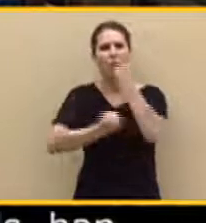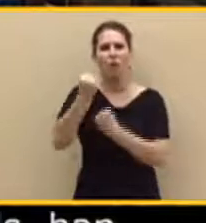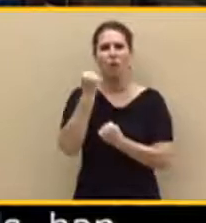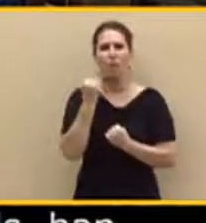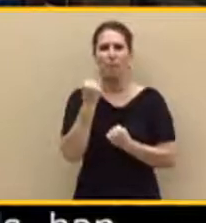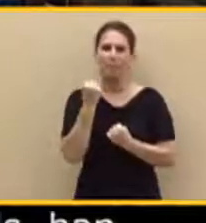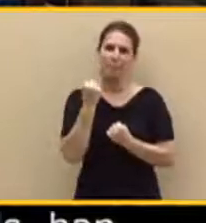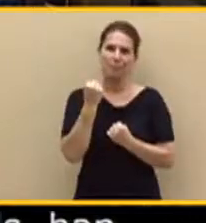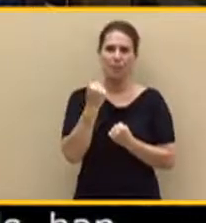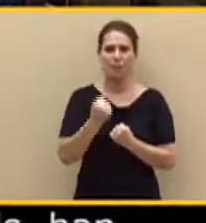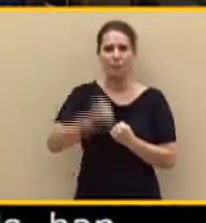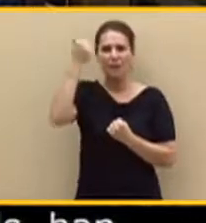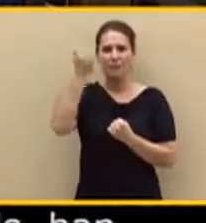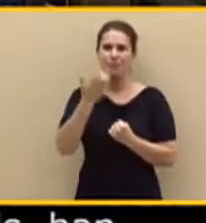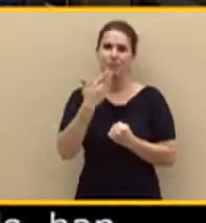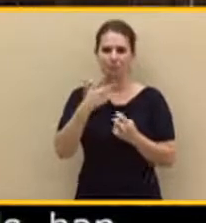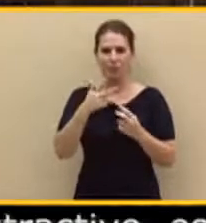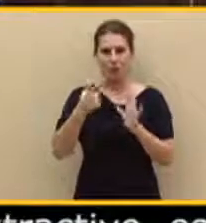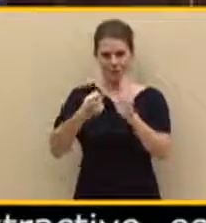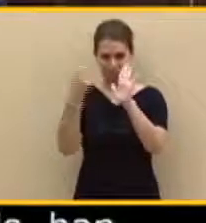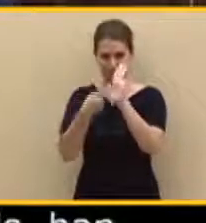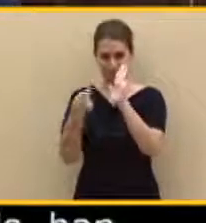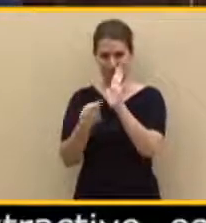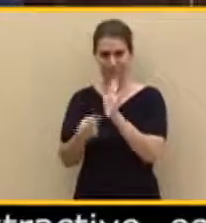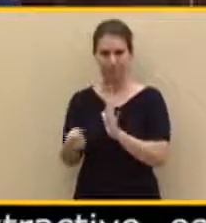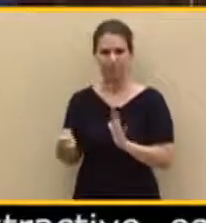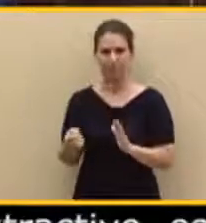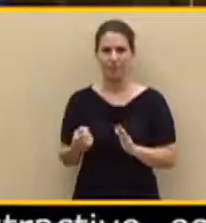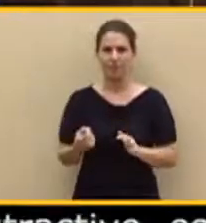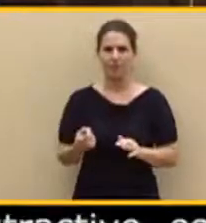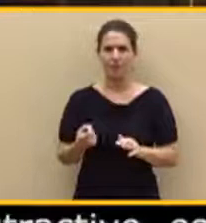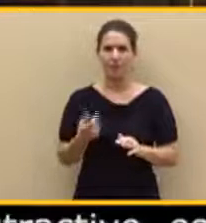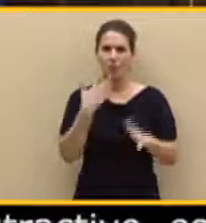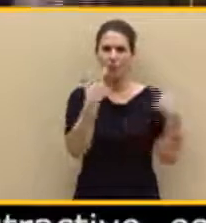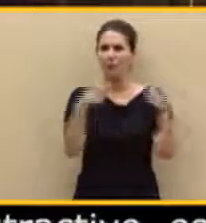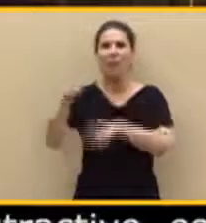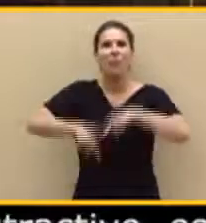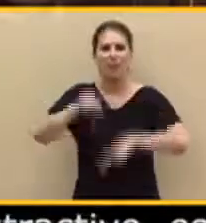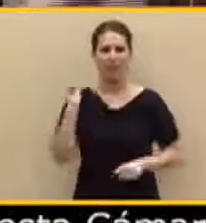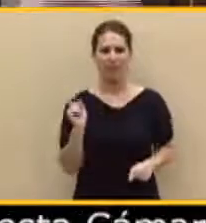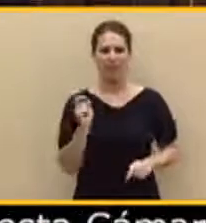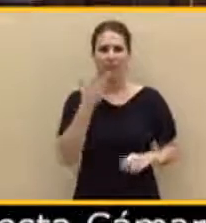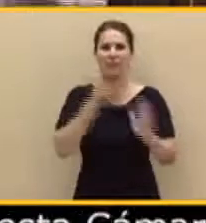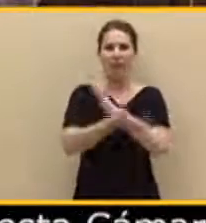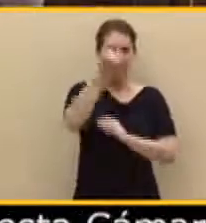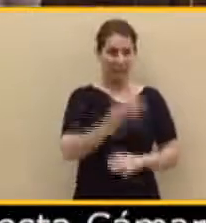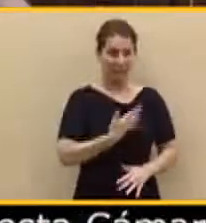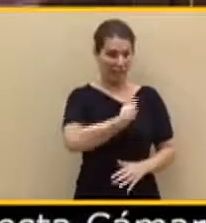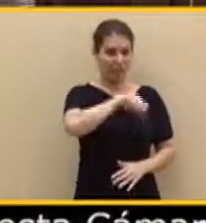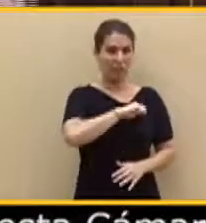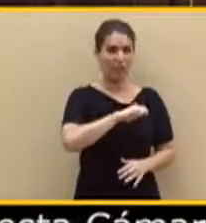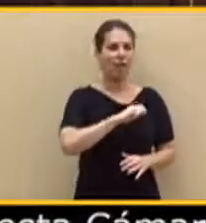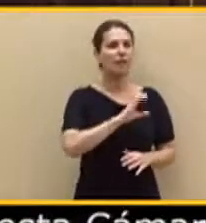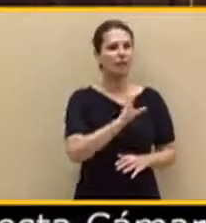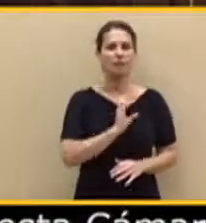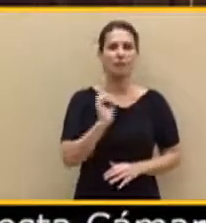extractivo, esto lo hemos debatido muchas veces con ustedes en esta Cámara, que coge la riqueza que se genera en España y se la lleva a Suiza, a Delaware, a Panamá